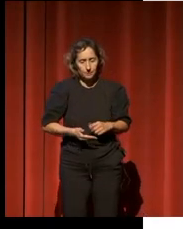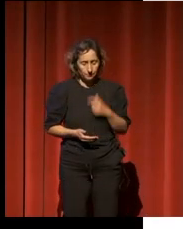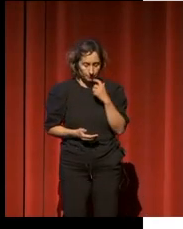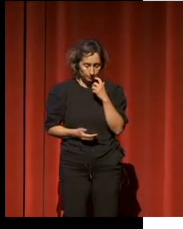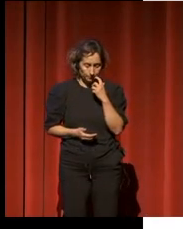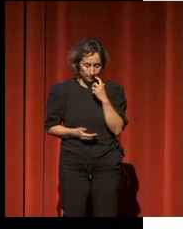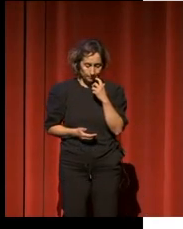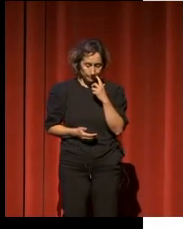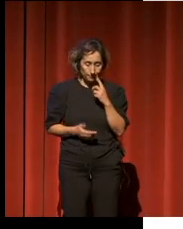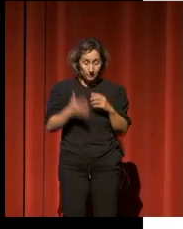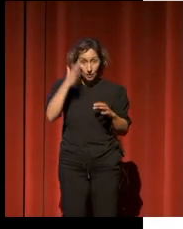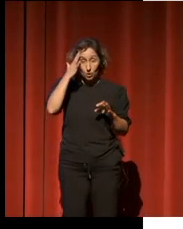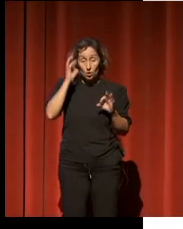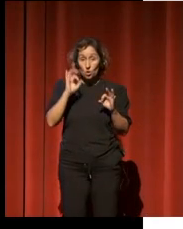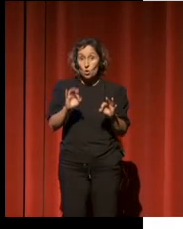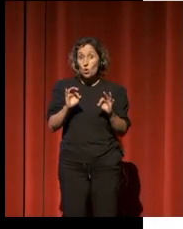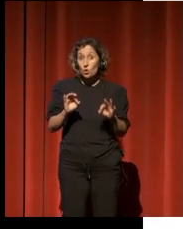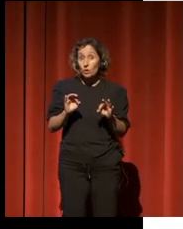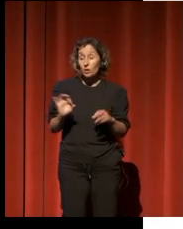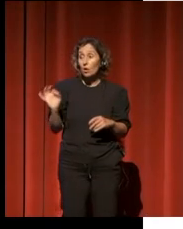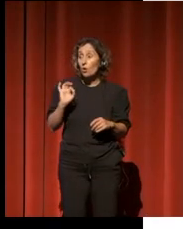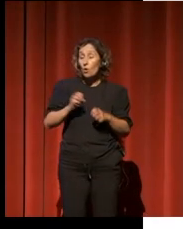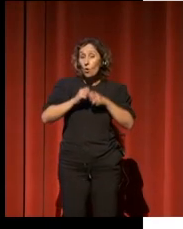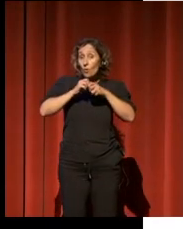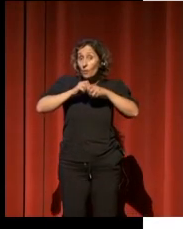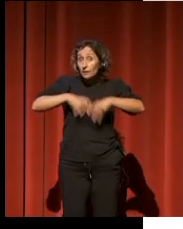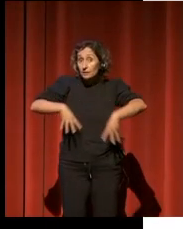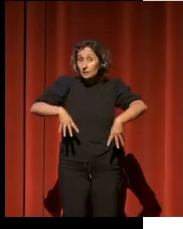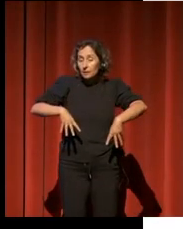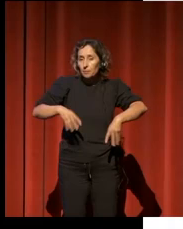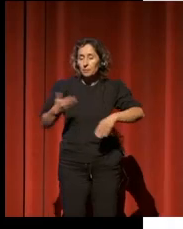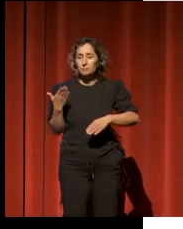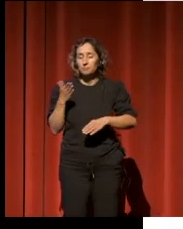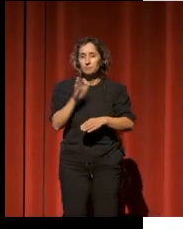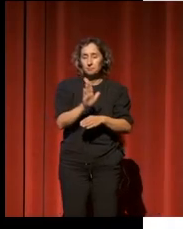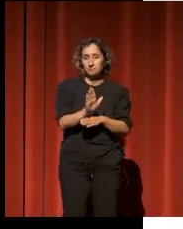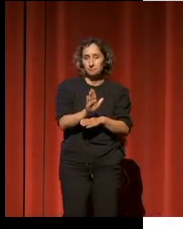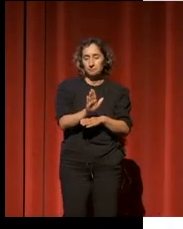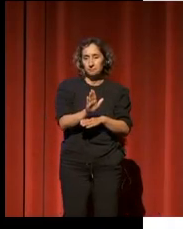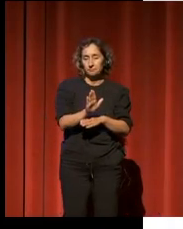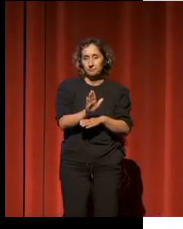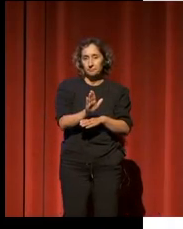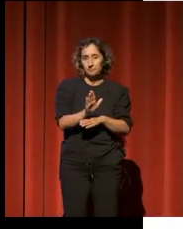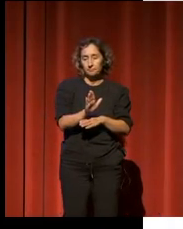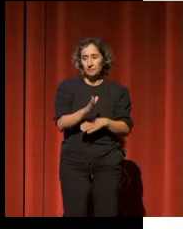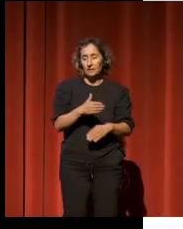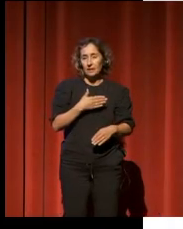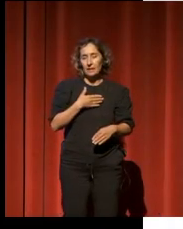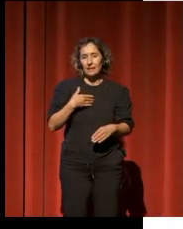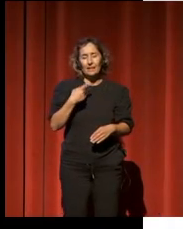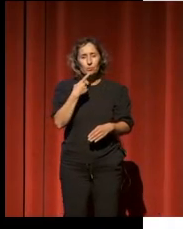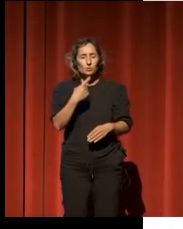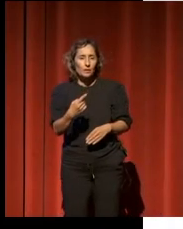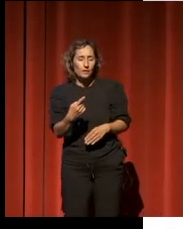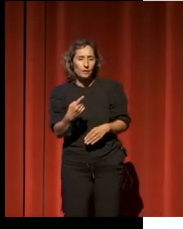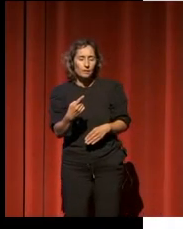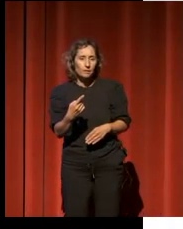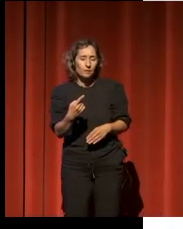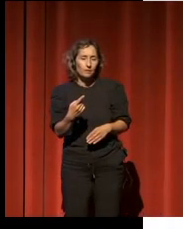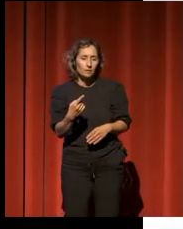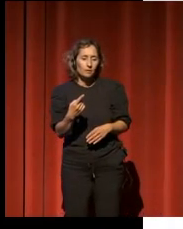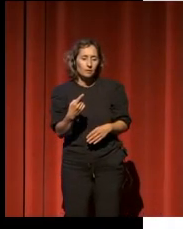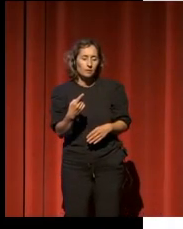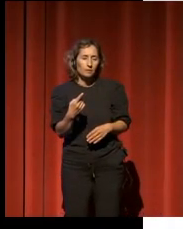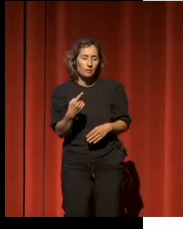de estas lógicas o cuando ponemos este esquema eh Ah no pretendemos decir o sugerir que todas